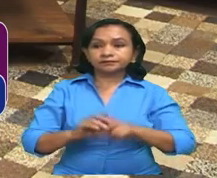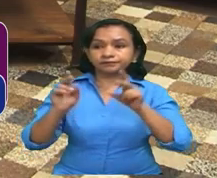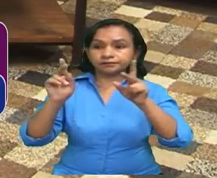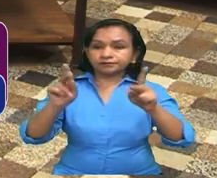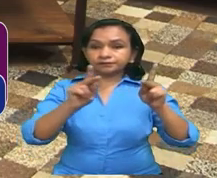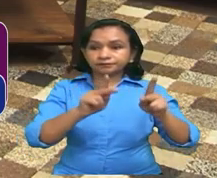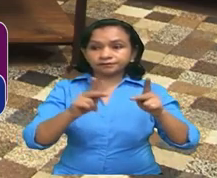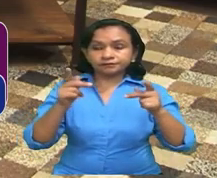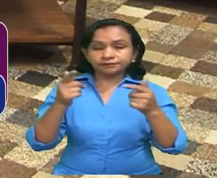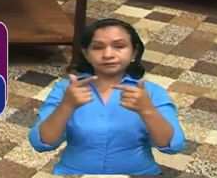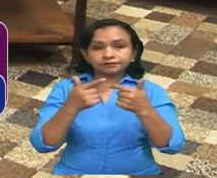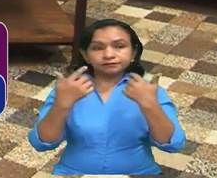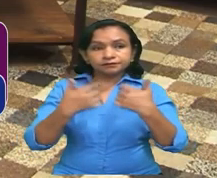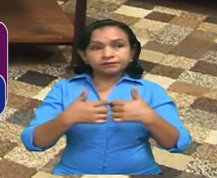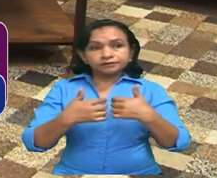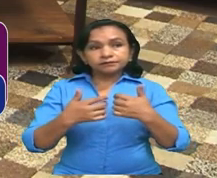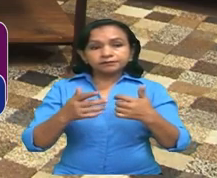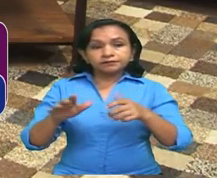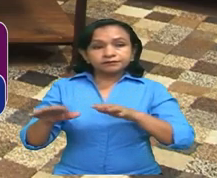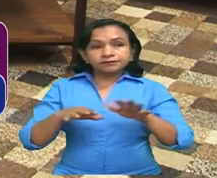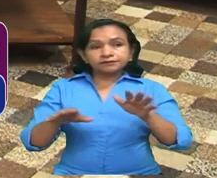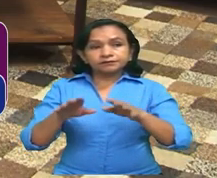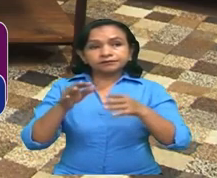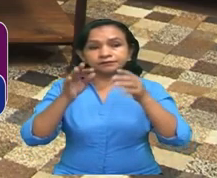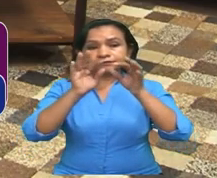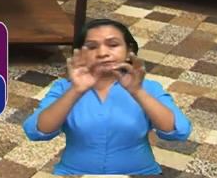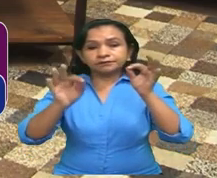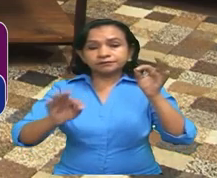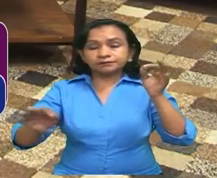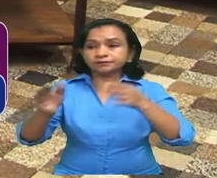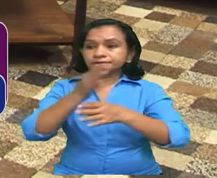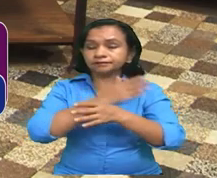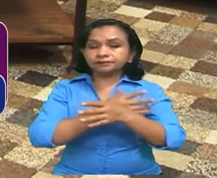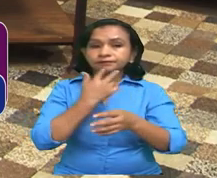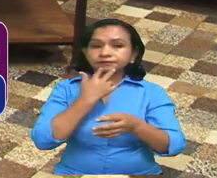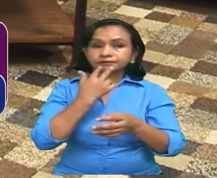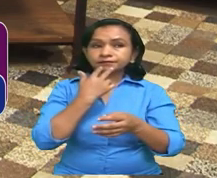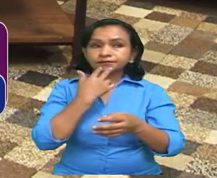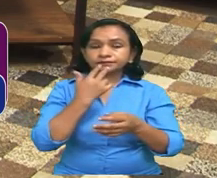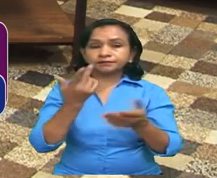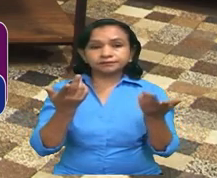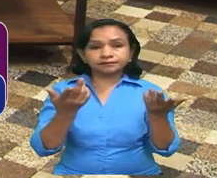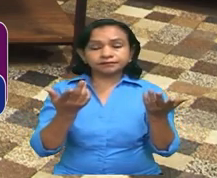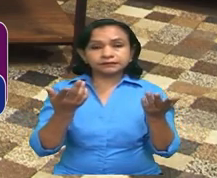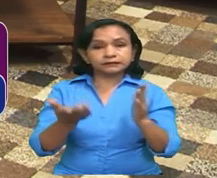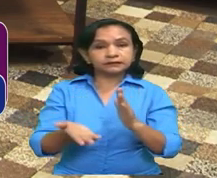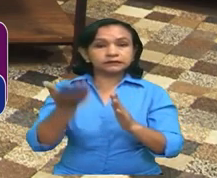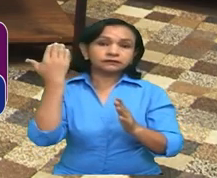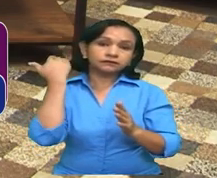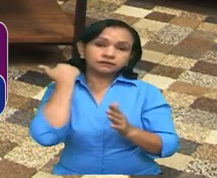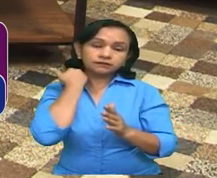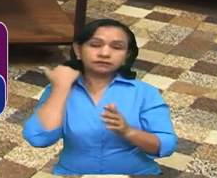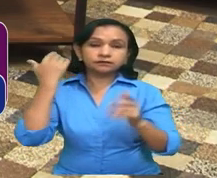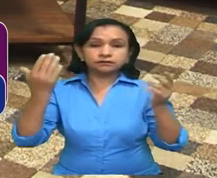venden nuestro país como destino, de enamorarlos con nuestra belleza y poder presentarles la oferta de servicios que ellos tienen